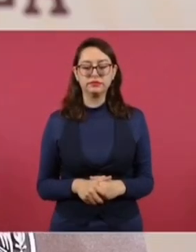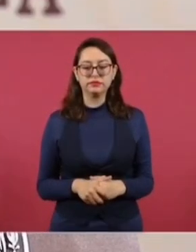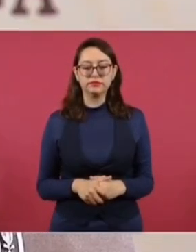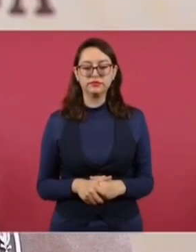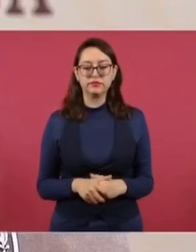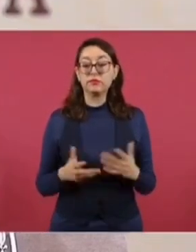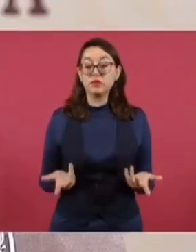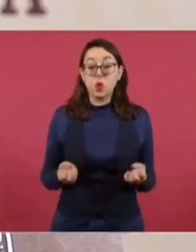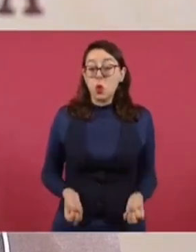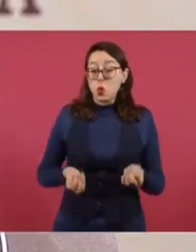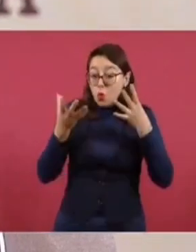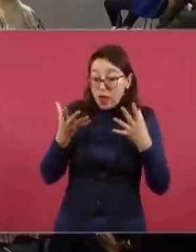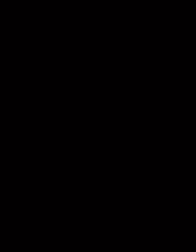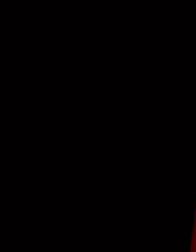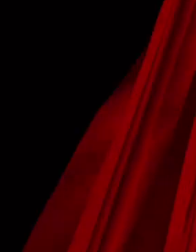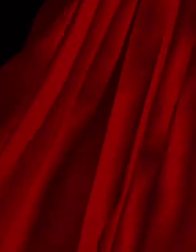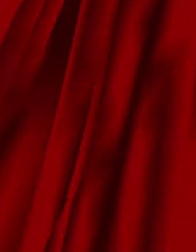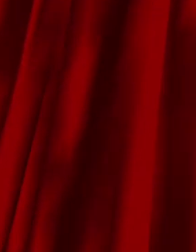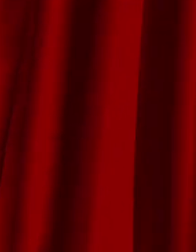Bueno, consigo el número preciso y se lo informo.